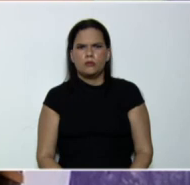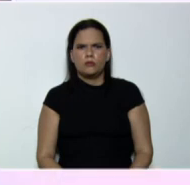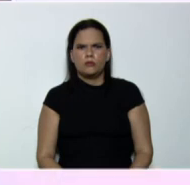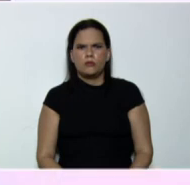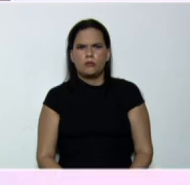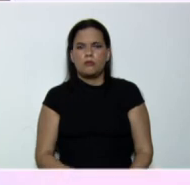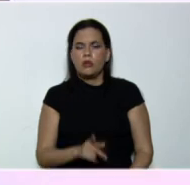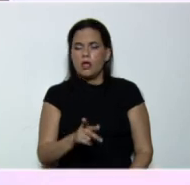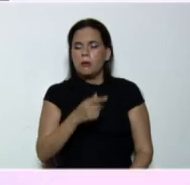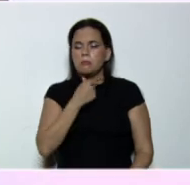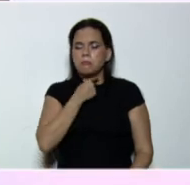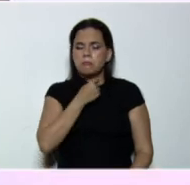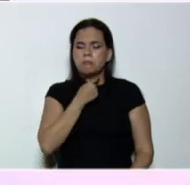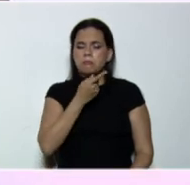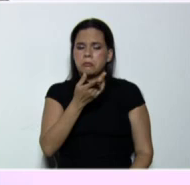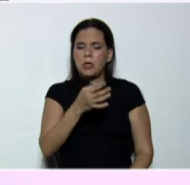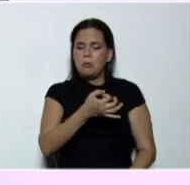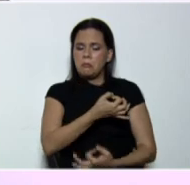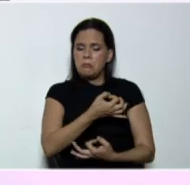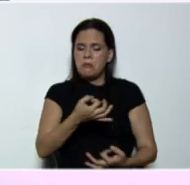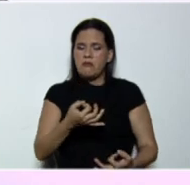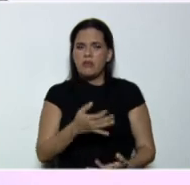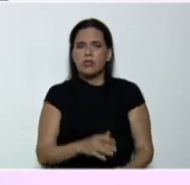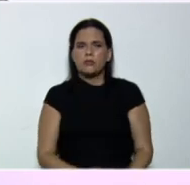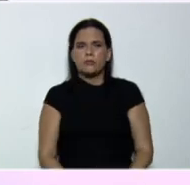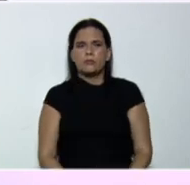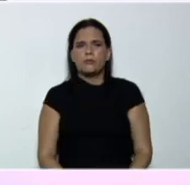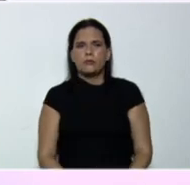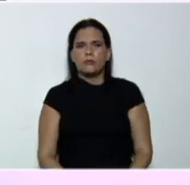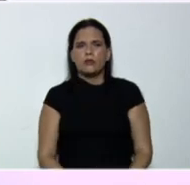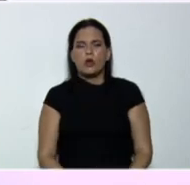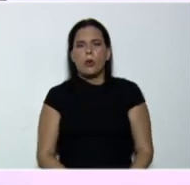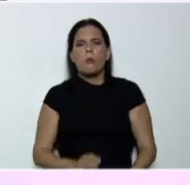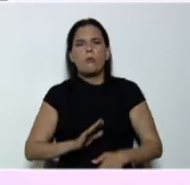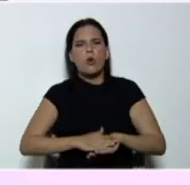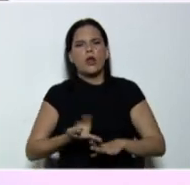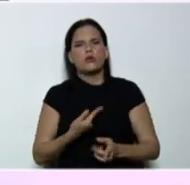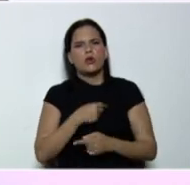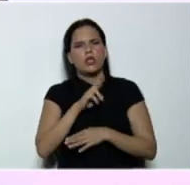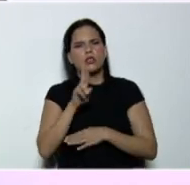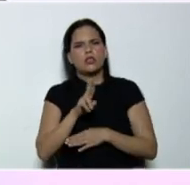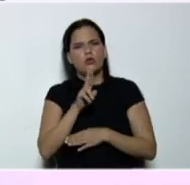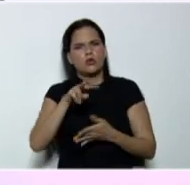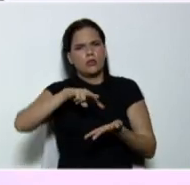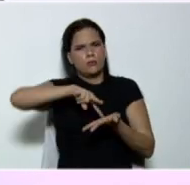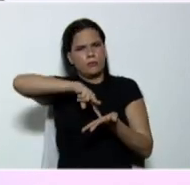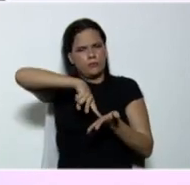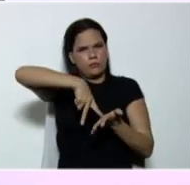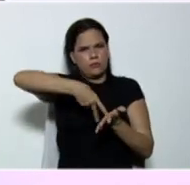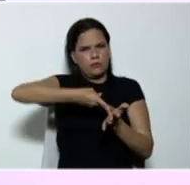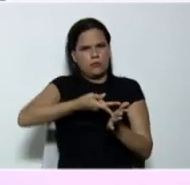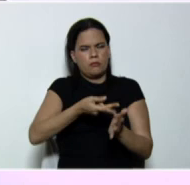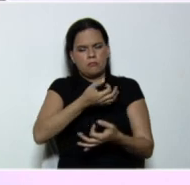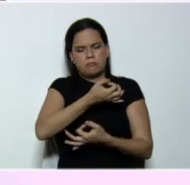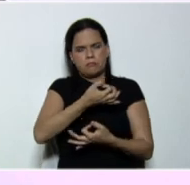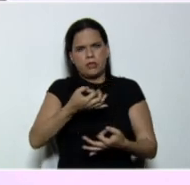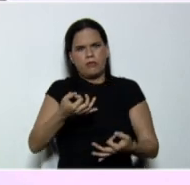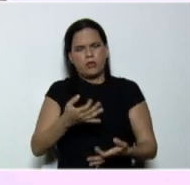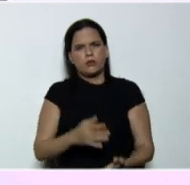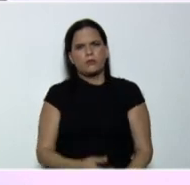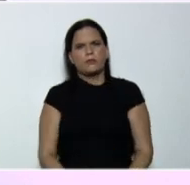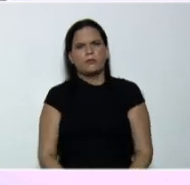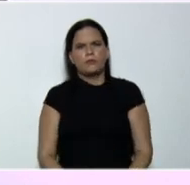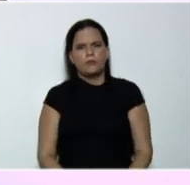Quedó hermoso y exacto. Por eso es que se utilizan estos instrumentos, para que quede exacta. Ahora,